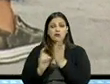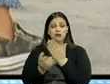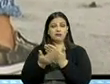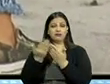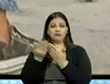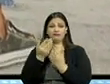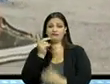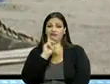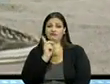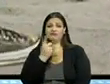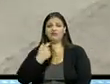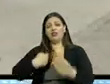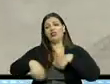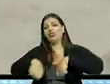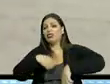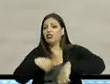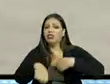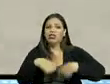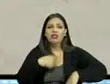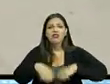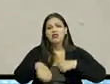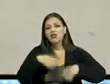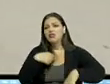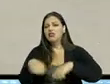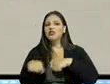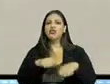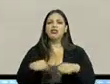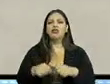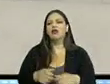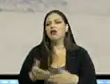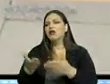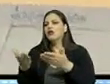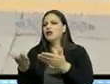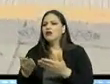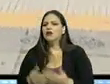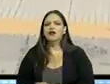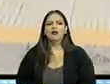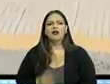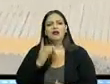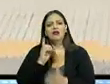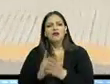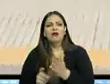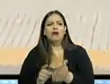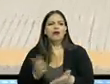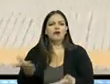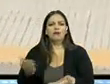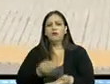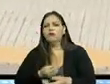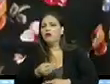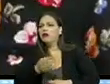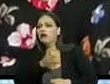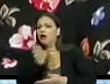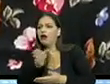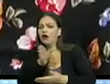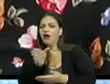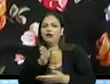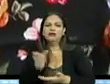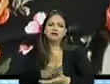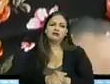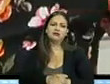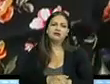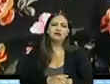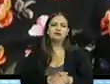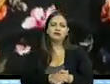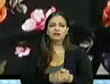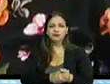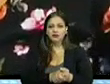y el tema es que entran en shock, ¿no? Imagínate tú lo que nos acaba de relatar acá la señora, pues obviamente, aparte de